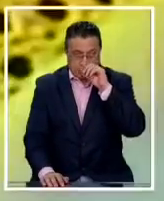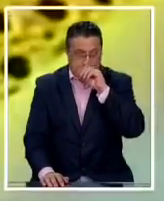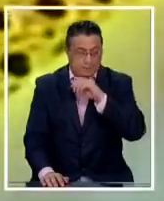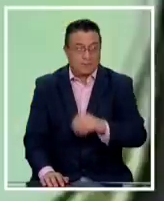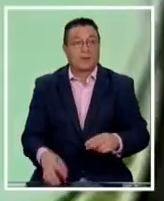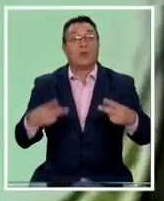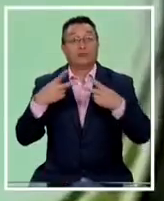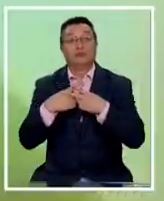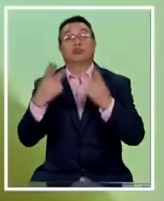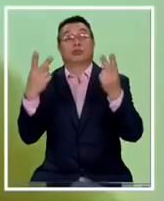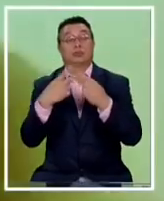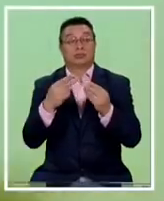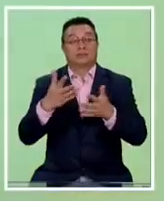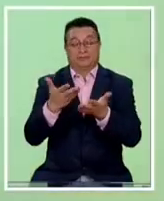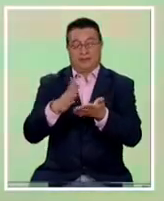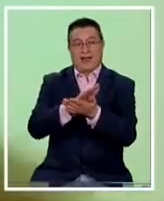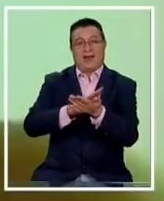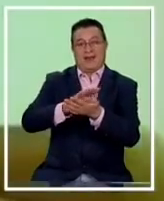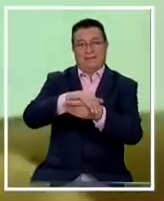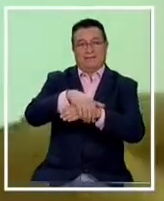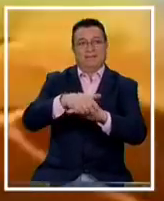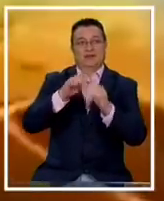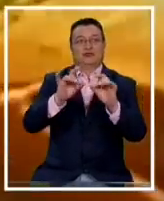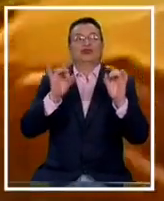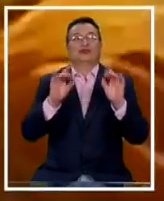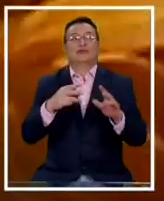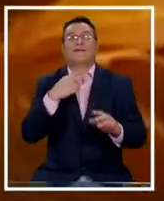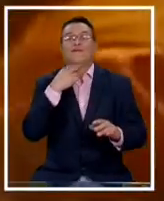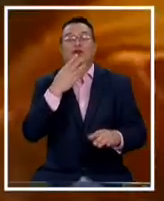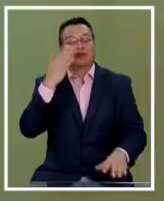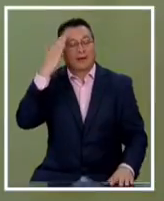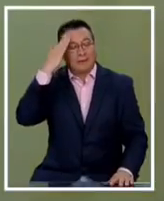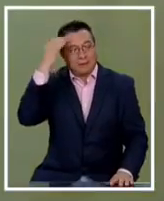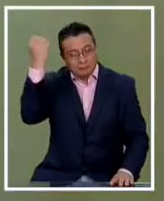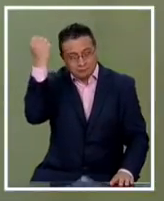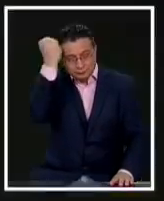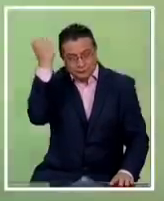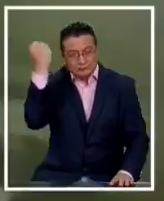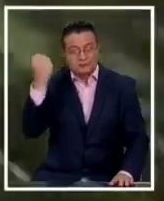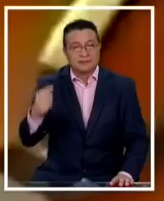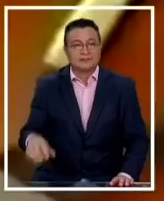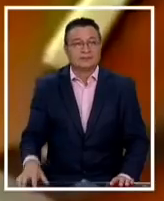En publicidad, una crema para manos dejaría su voz anclada en nuestra memoria.